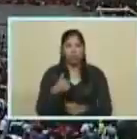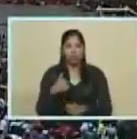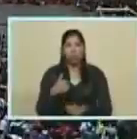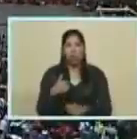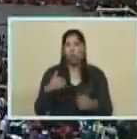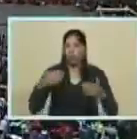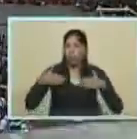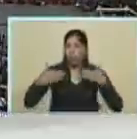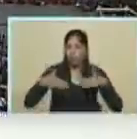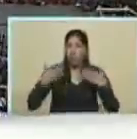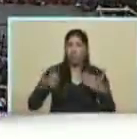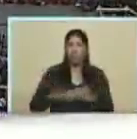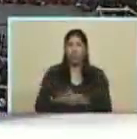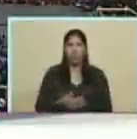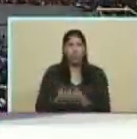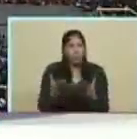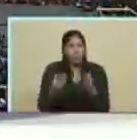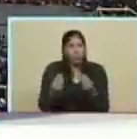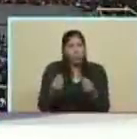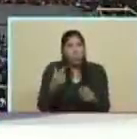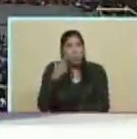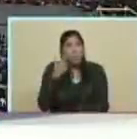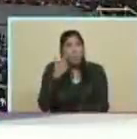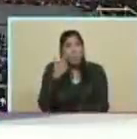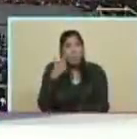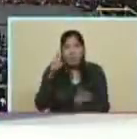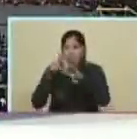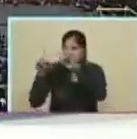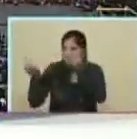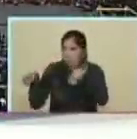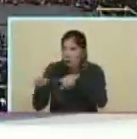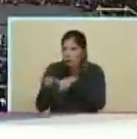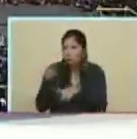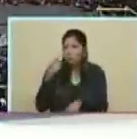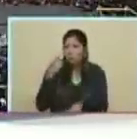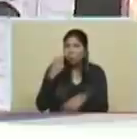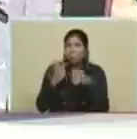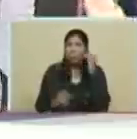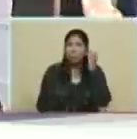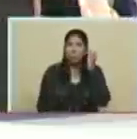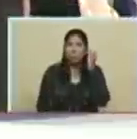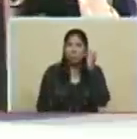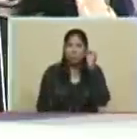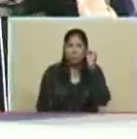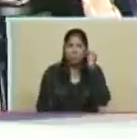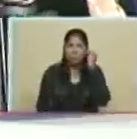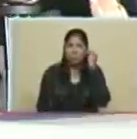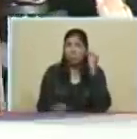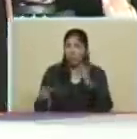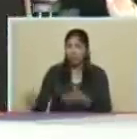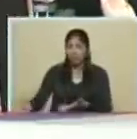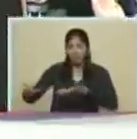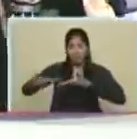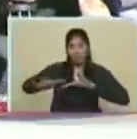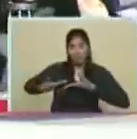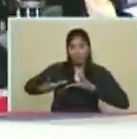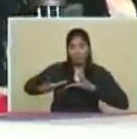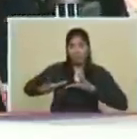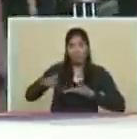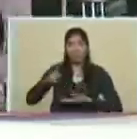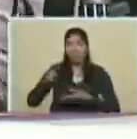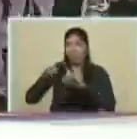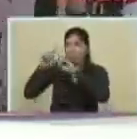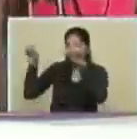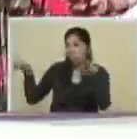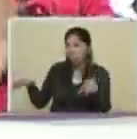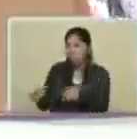mucho. Miren este cuadro, ¿eh? Miren este cuadro que me van a regalar aquí.